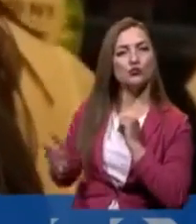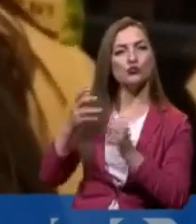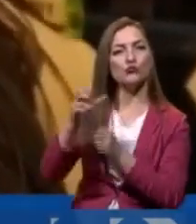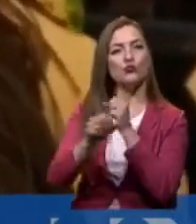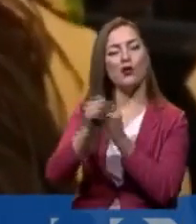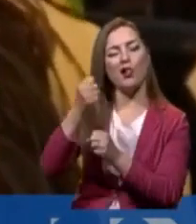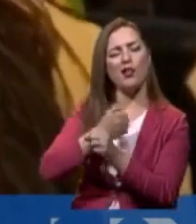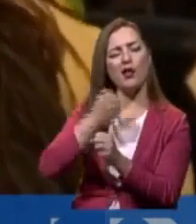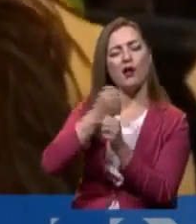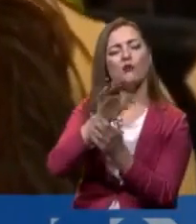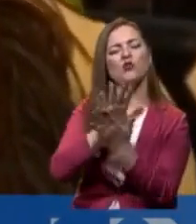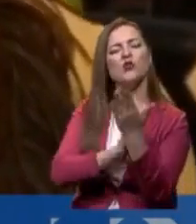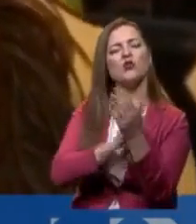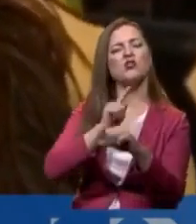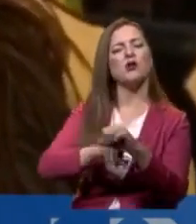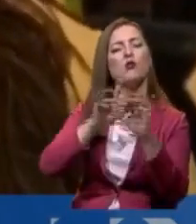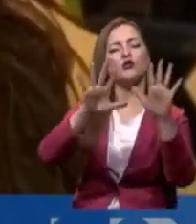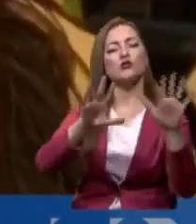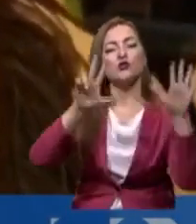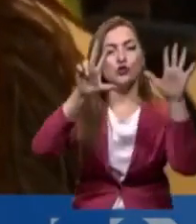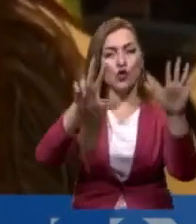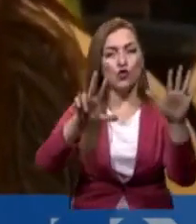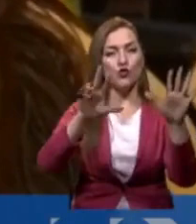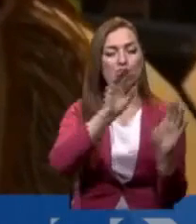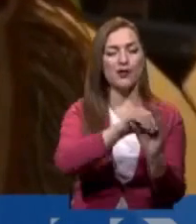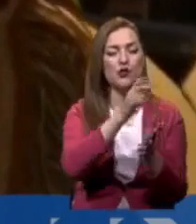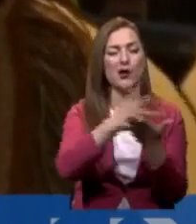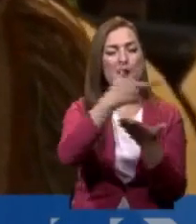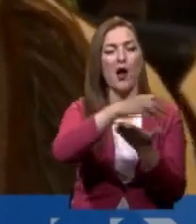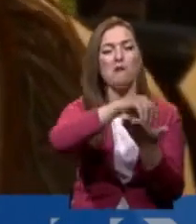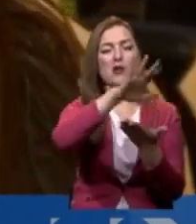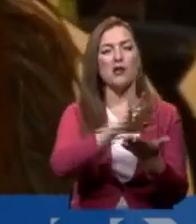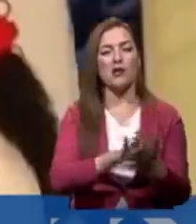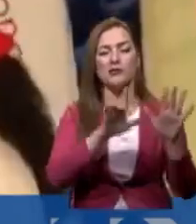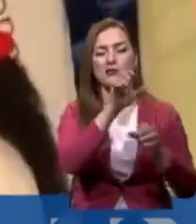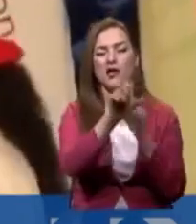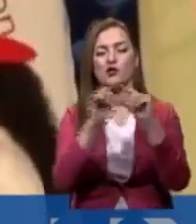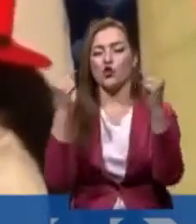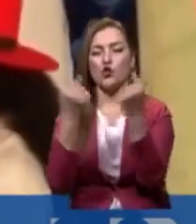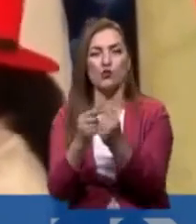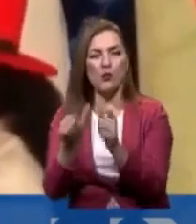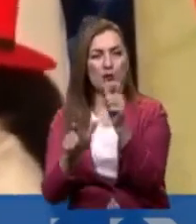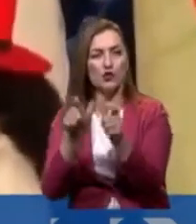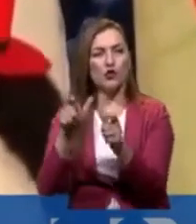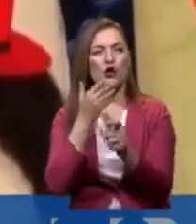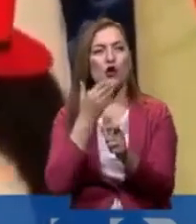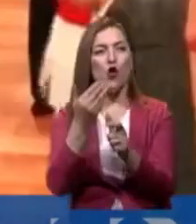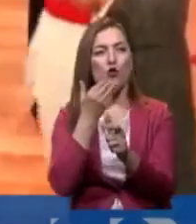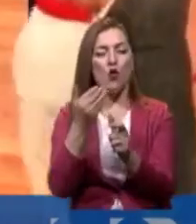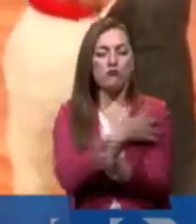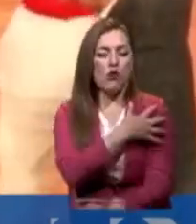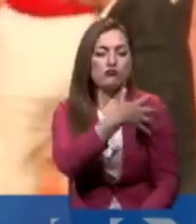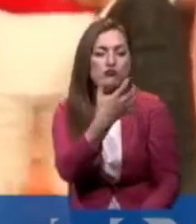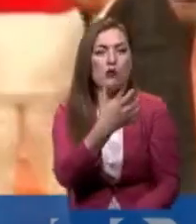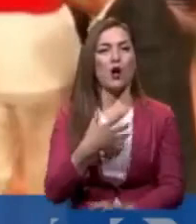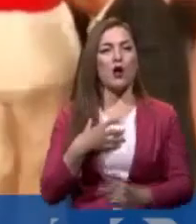18 años en este proyecto y hace 7 aquí en El Carchi con nuestro grupo de sanadores. Se basa en el fortalecimiento de